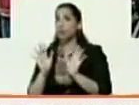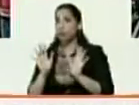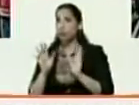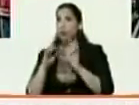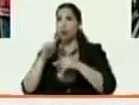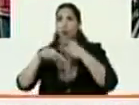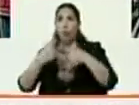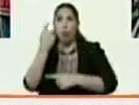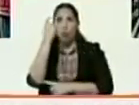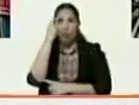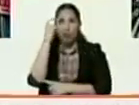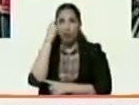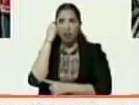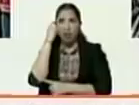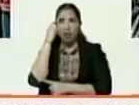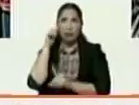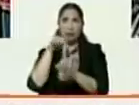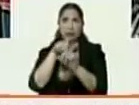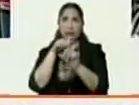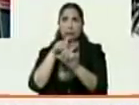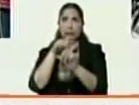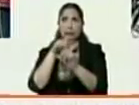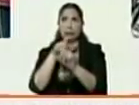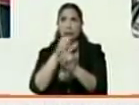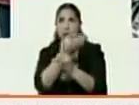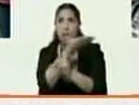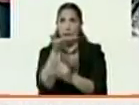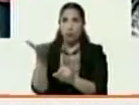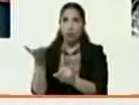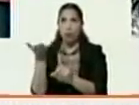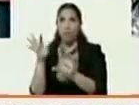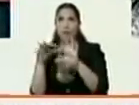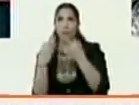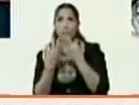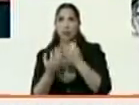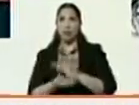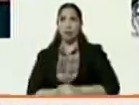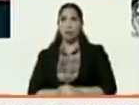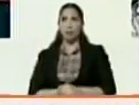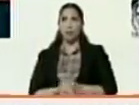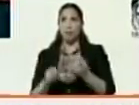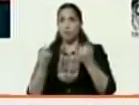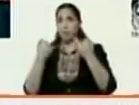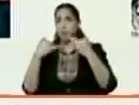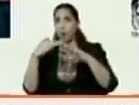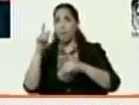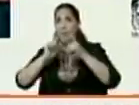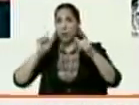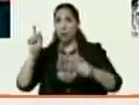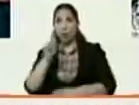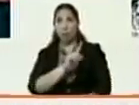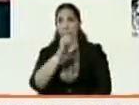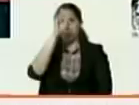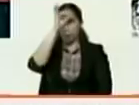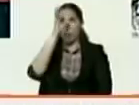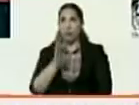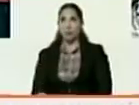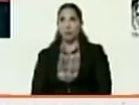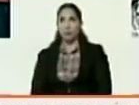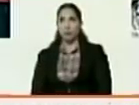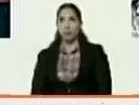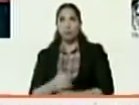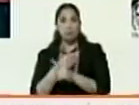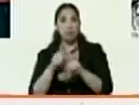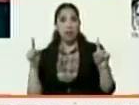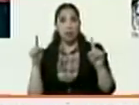los días los reciben amenaza a ellos y sus familiares. Y mucha gente ni lo sabe, pero es la